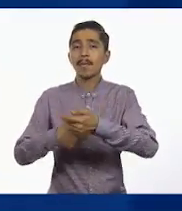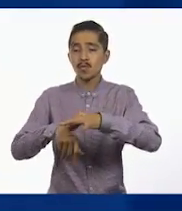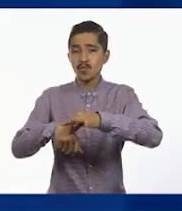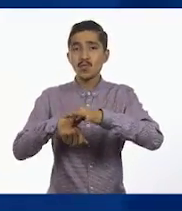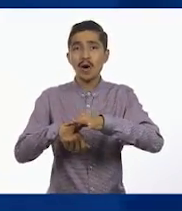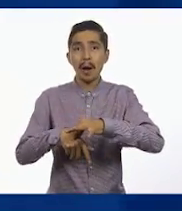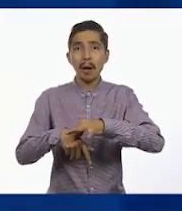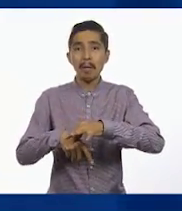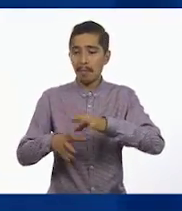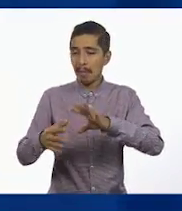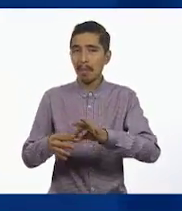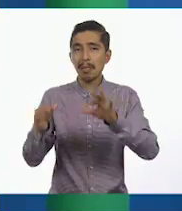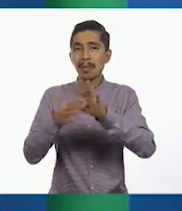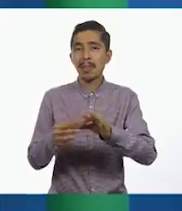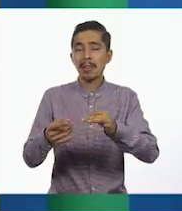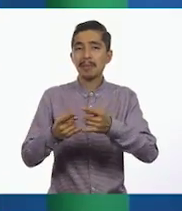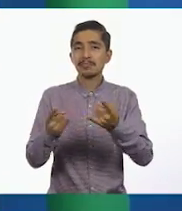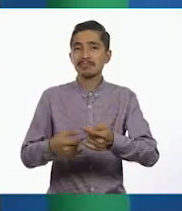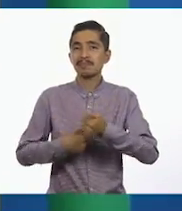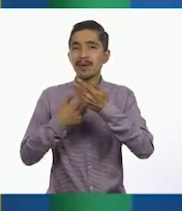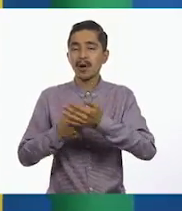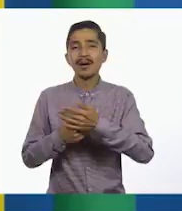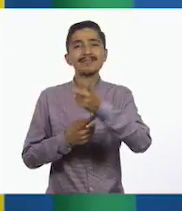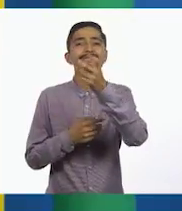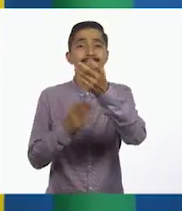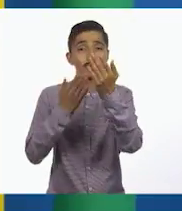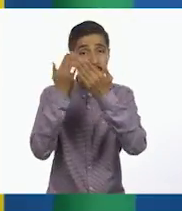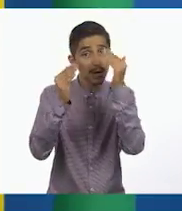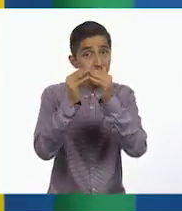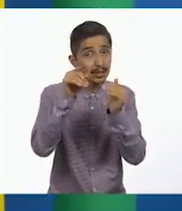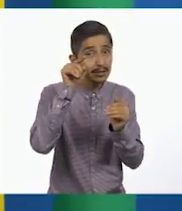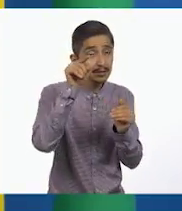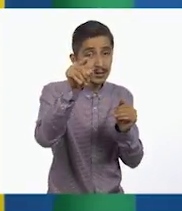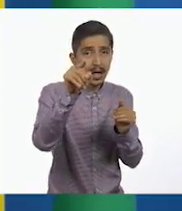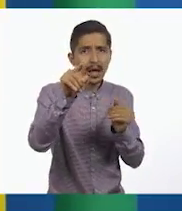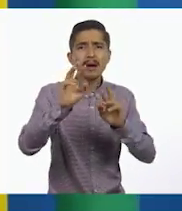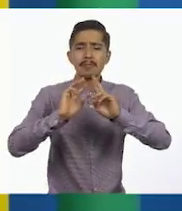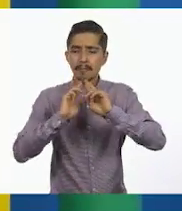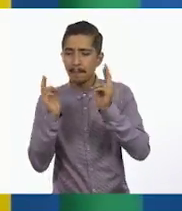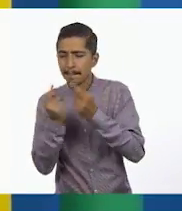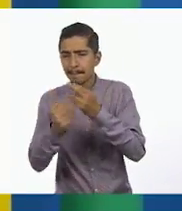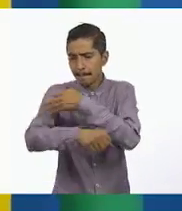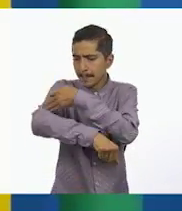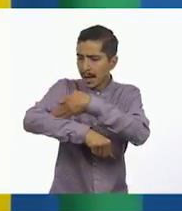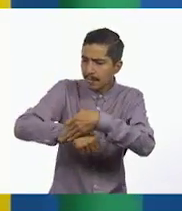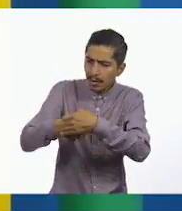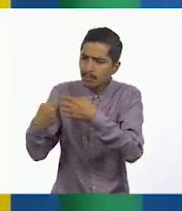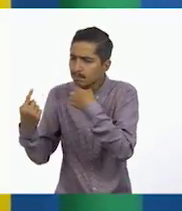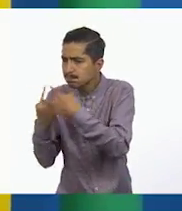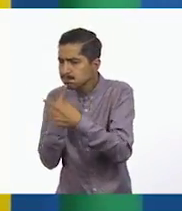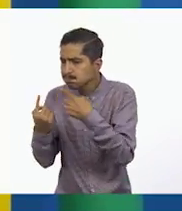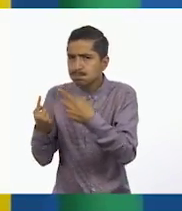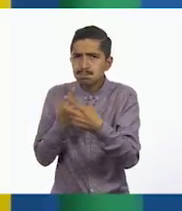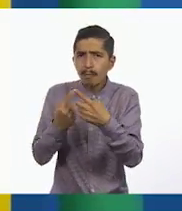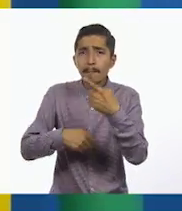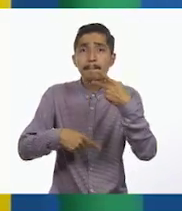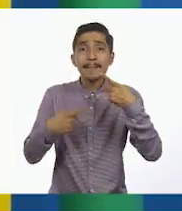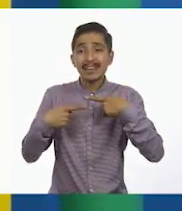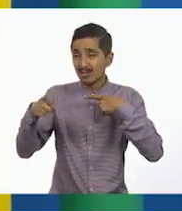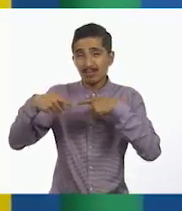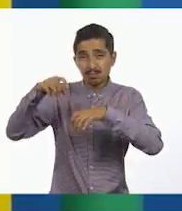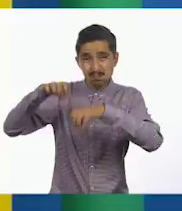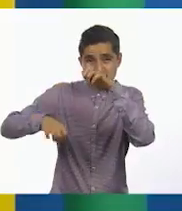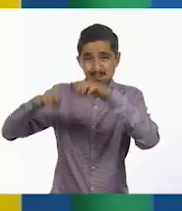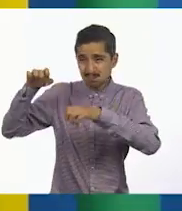estos relatos. Por eso, estudiantes en casa, los invitamos a reunirse con su familia y pedir que las personas mayores